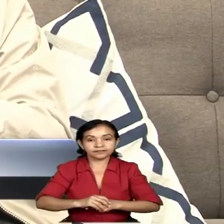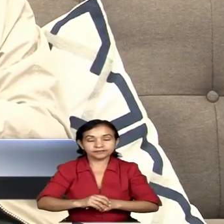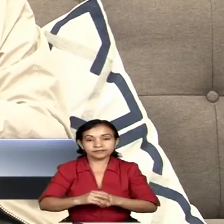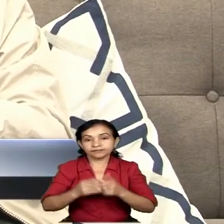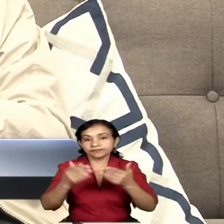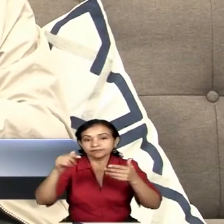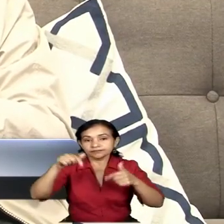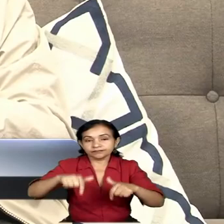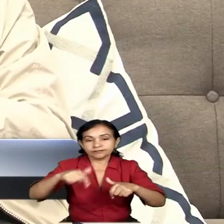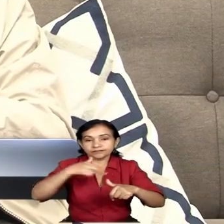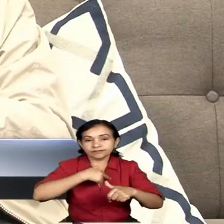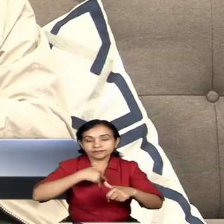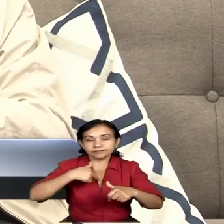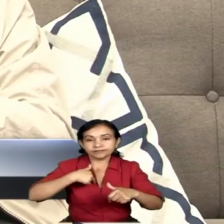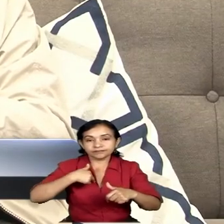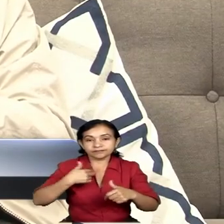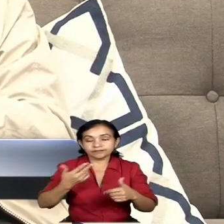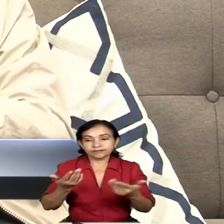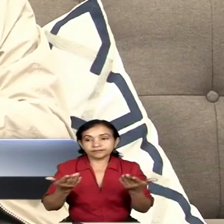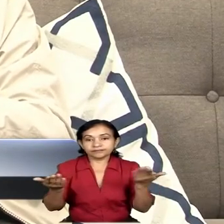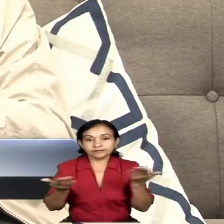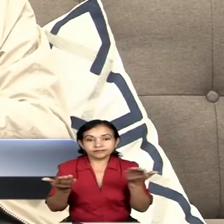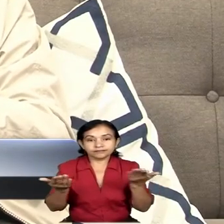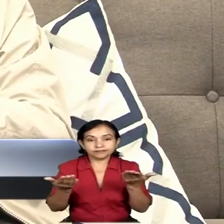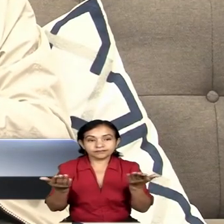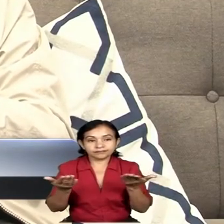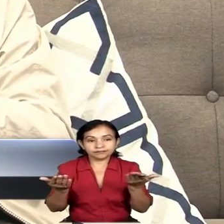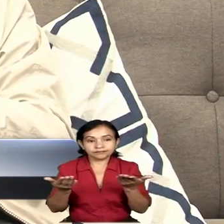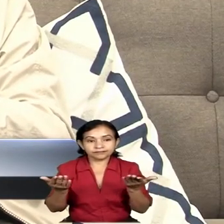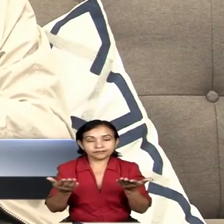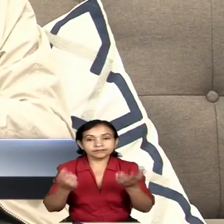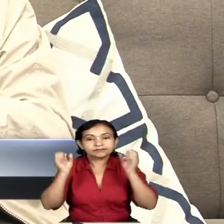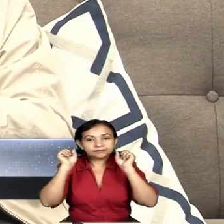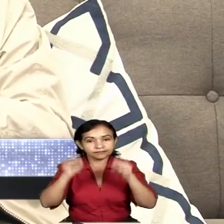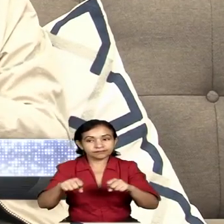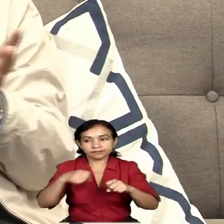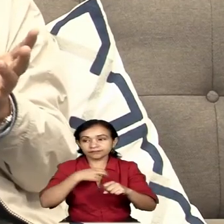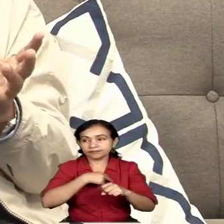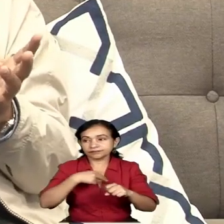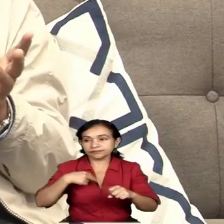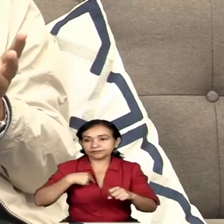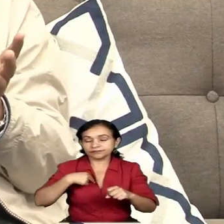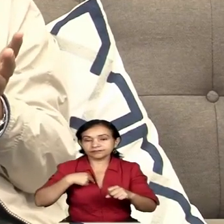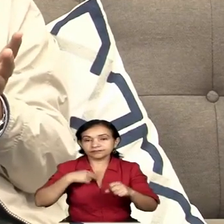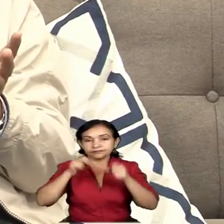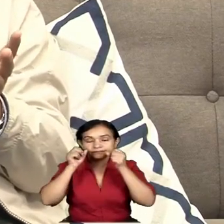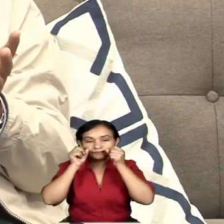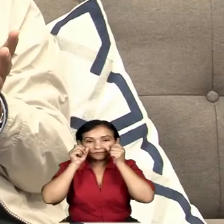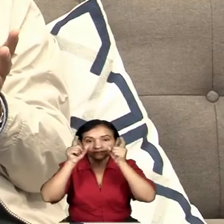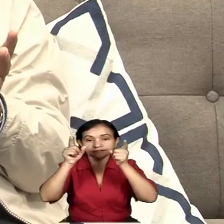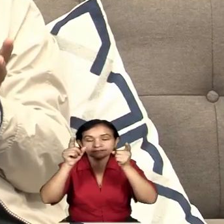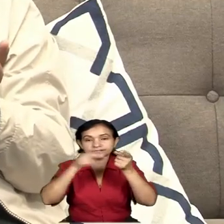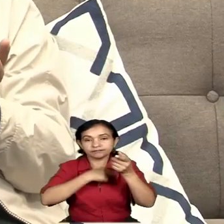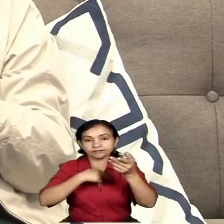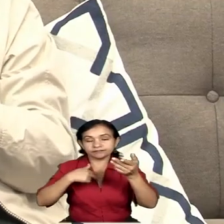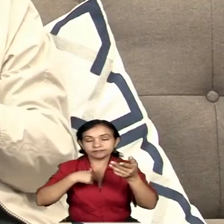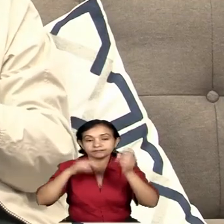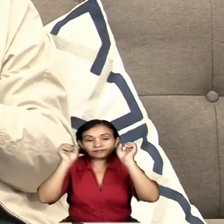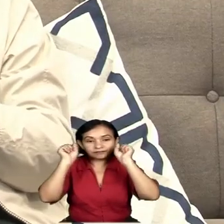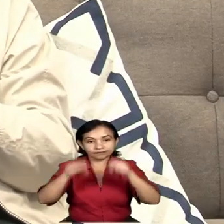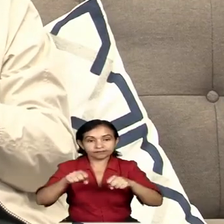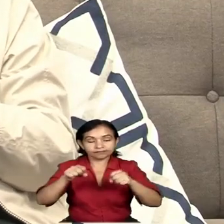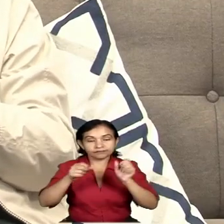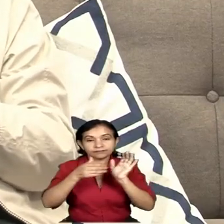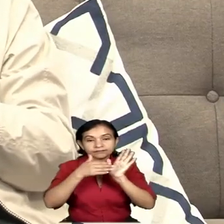reconciliación, que logra despertar y logra